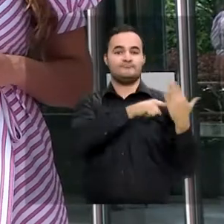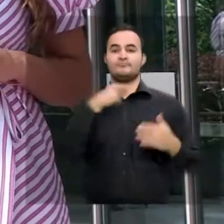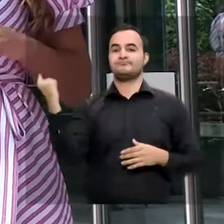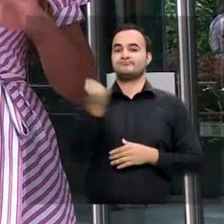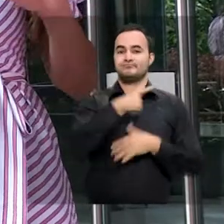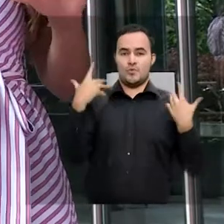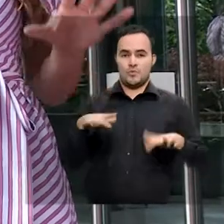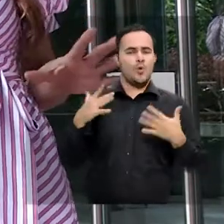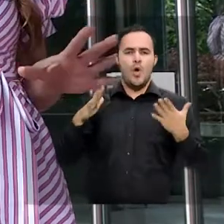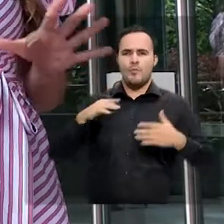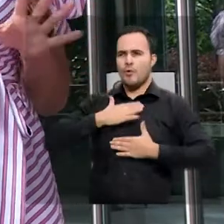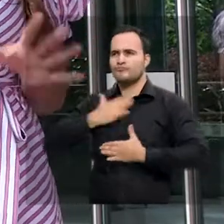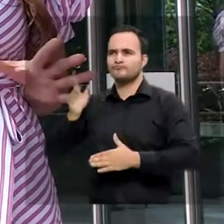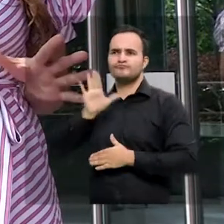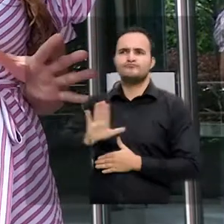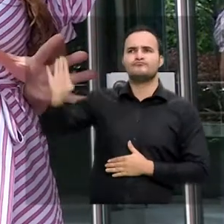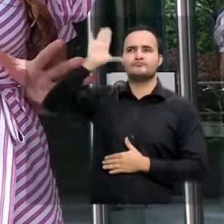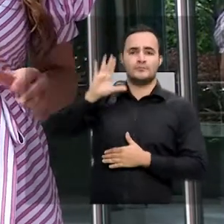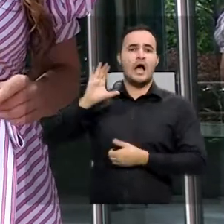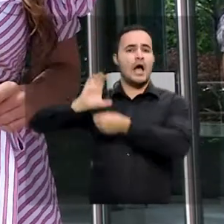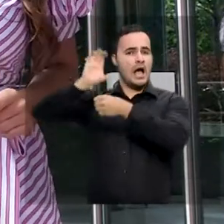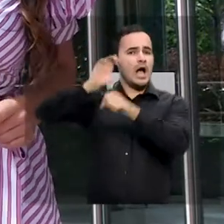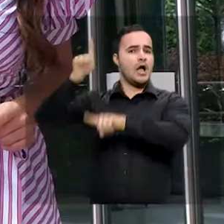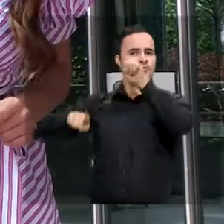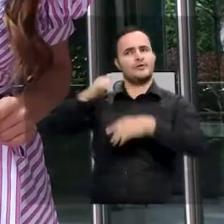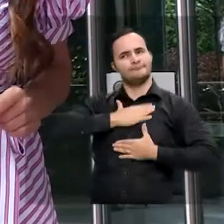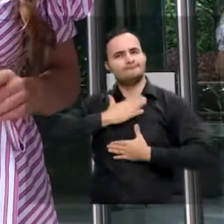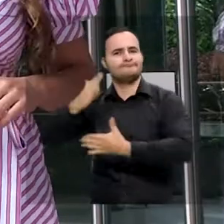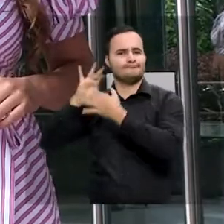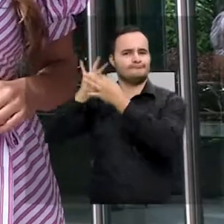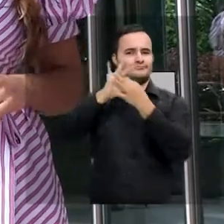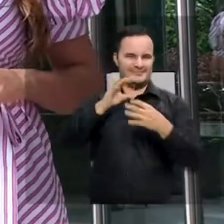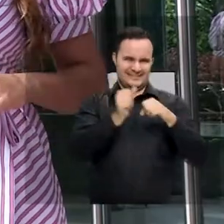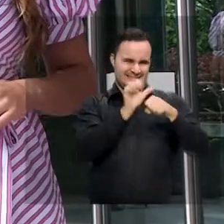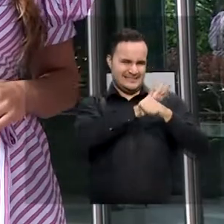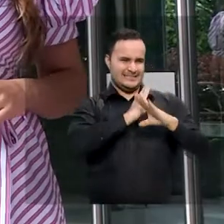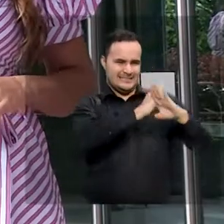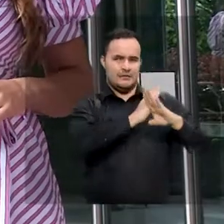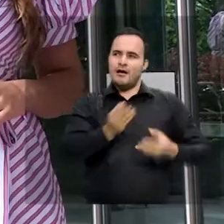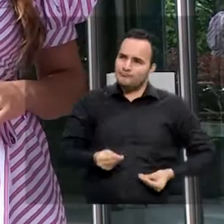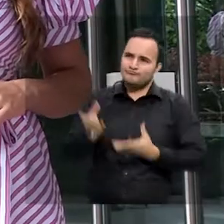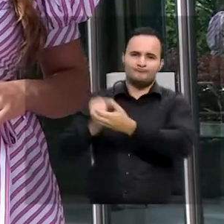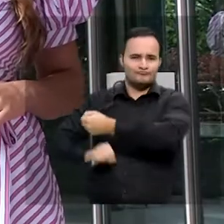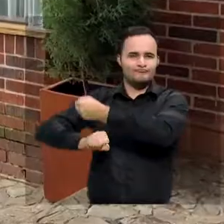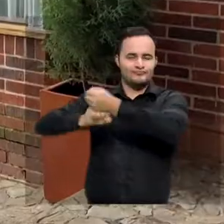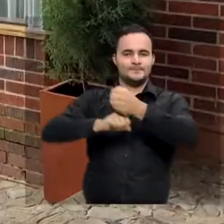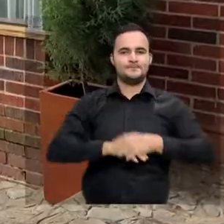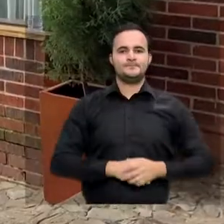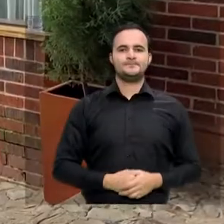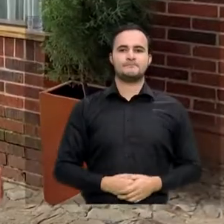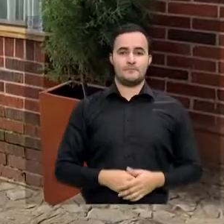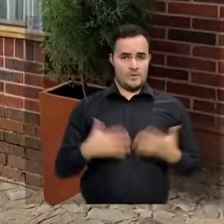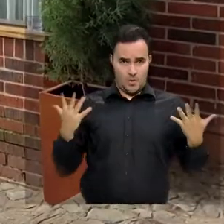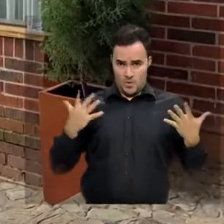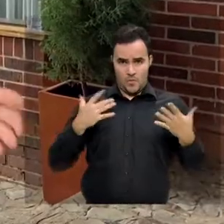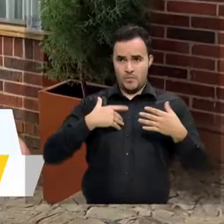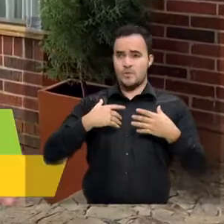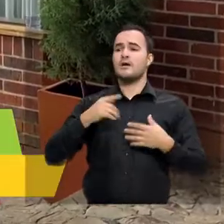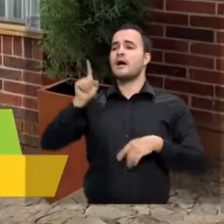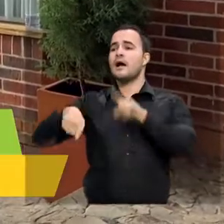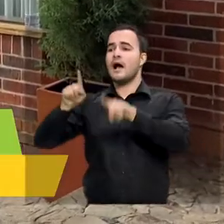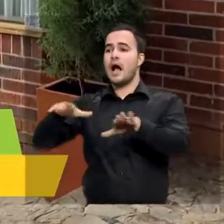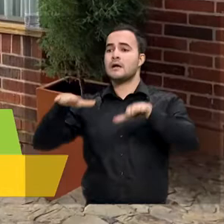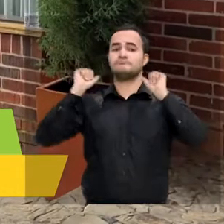brinda a diferentes departamentos y ciudades del país para frenar el impacto generado por la COVID-19. Esta batalla no la ganan